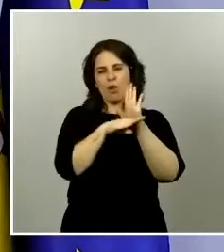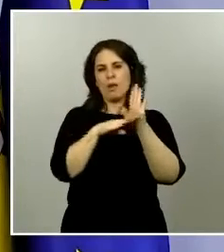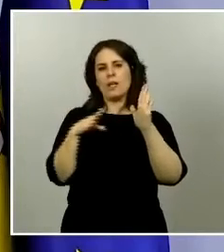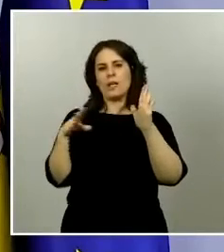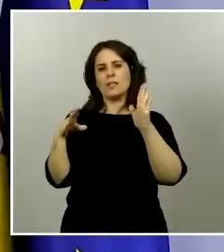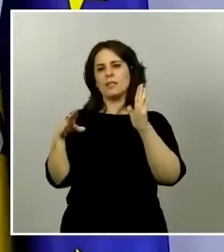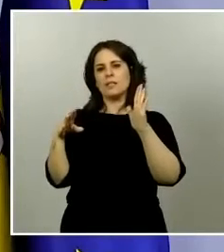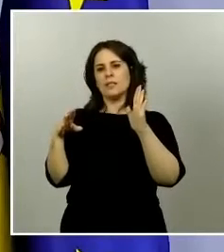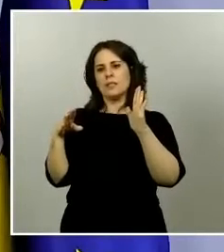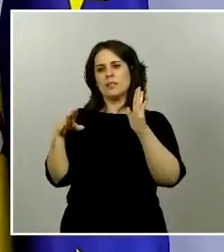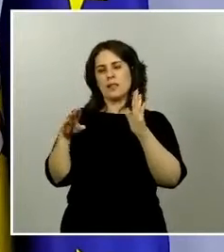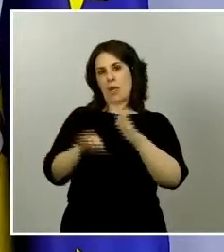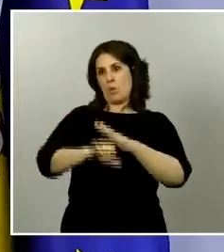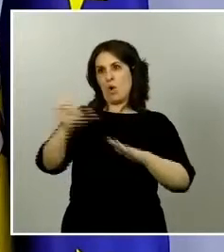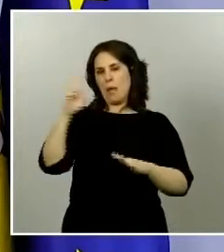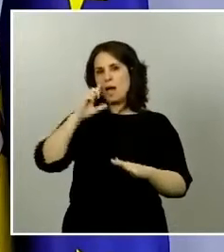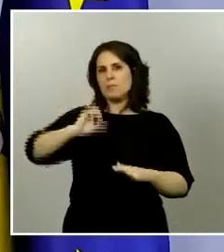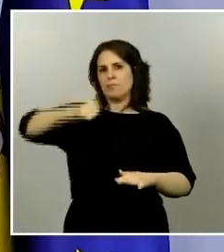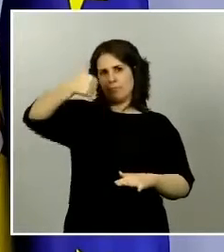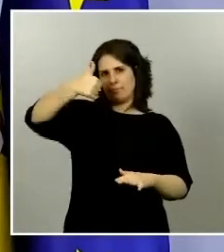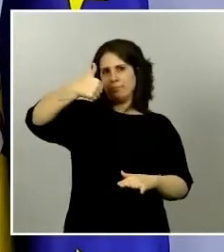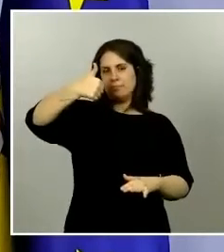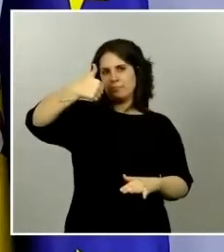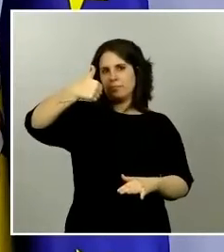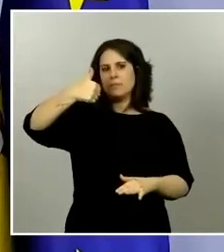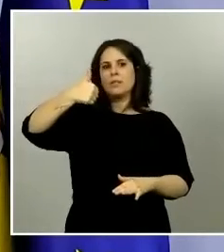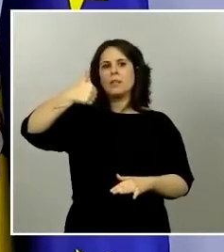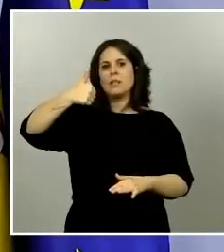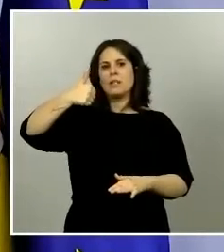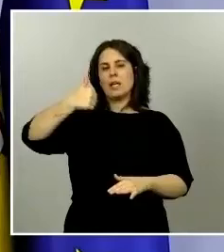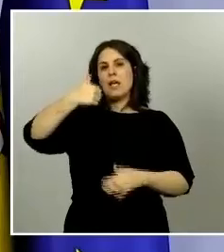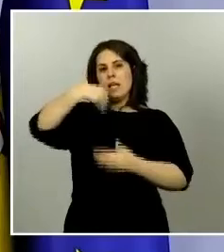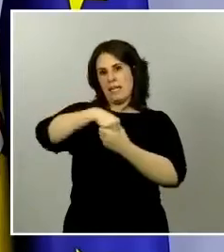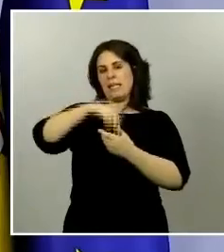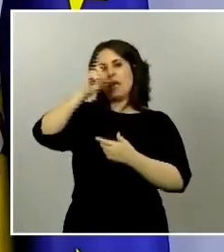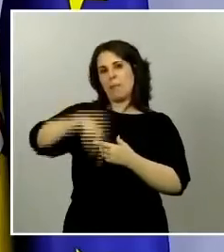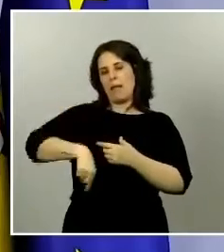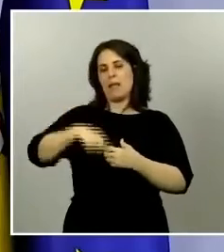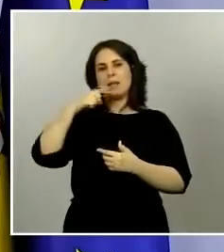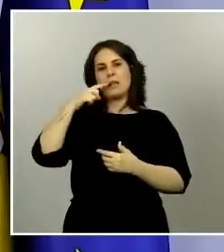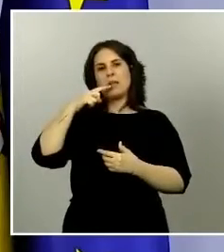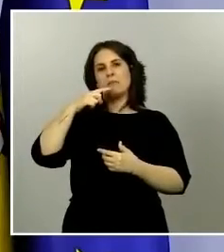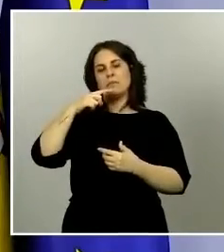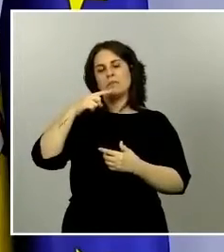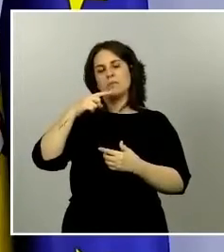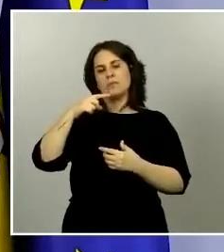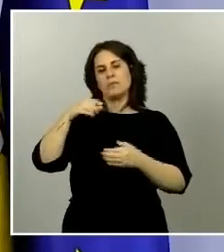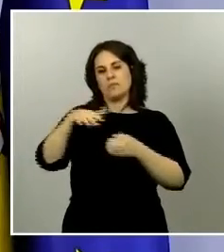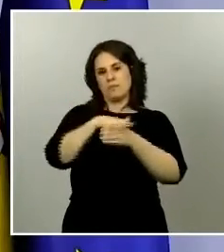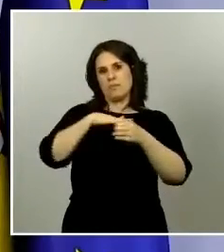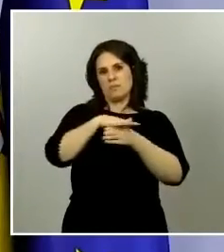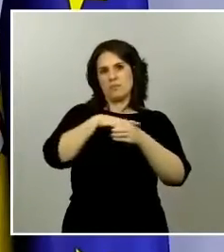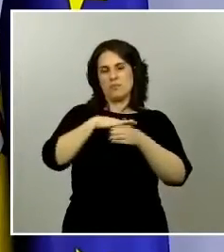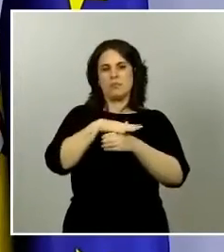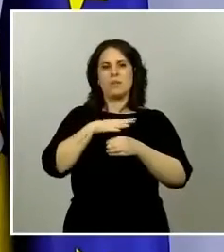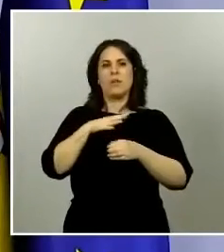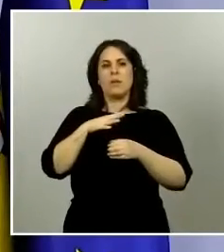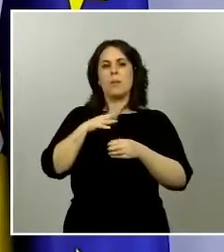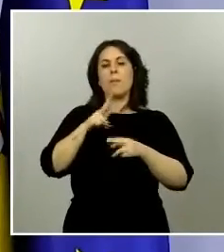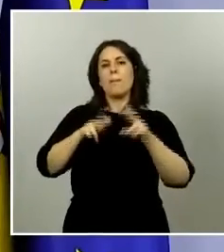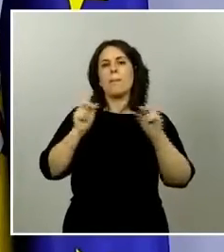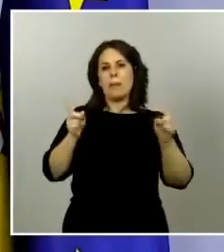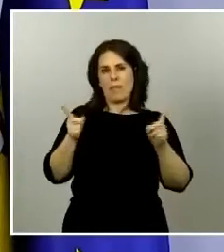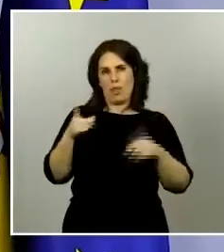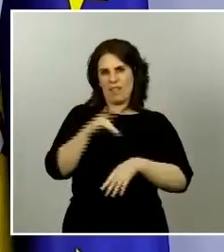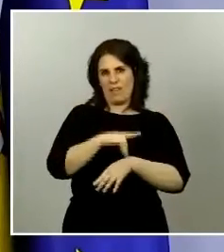cuenta con las recomendaciones y el visto bueno de las autoridades sanitarias europeas, en este caso, si no me confundo, del ECDC, del Centro Europeo